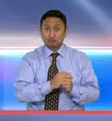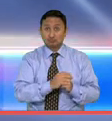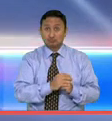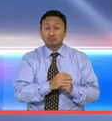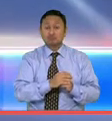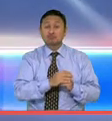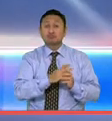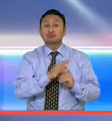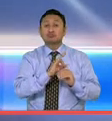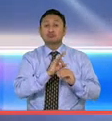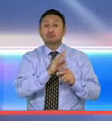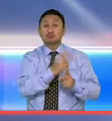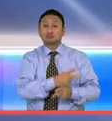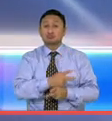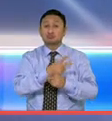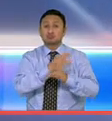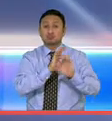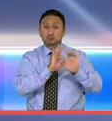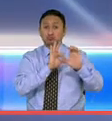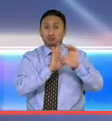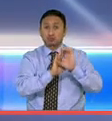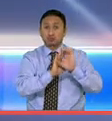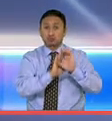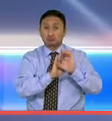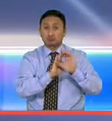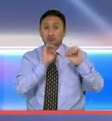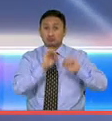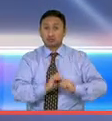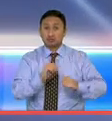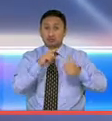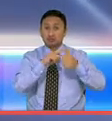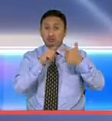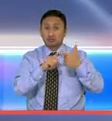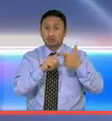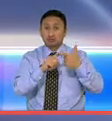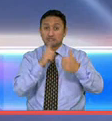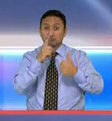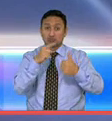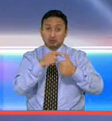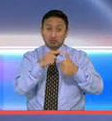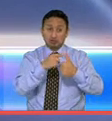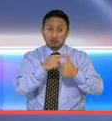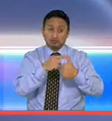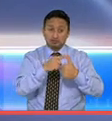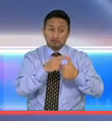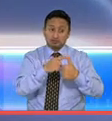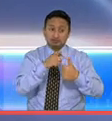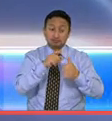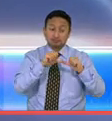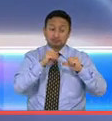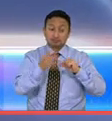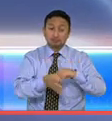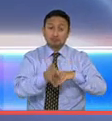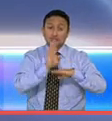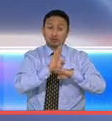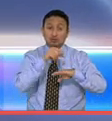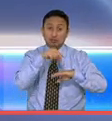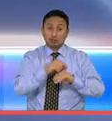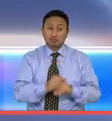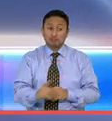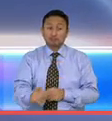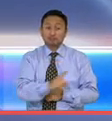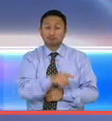Consejo de Participación Ciudadana y Control Social provocó dos cosas importantes. Primero, que la Asamblea Nacional destituya